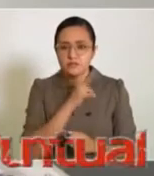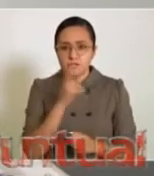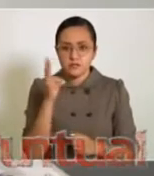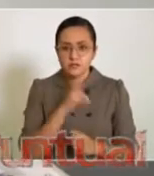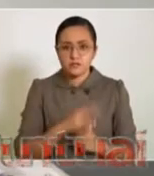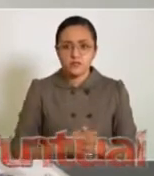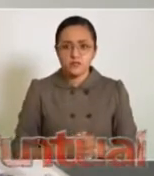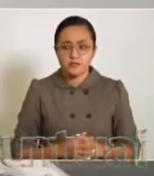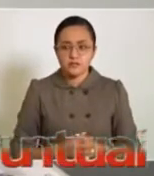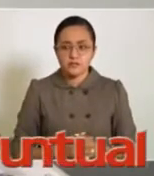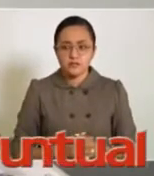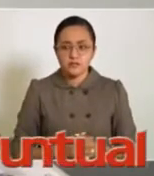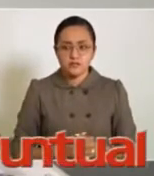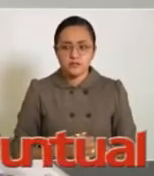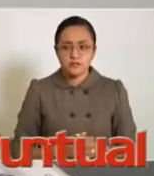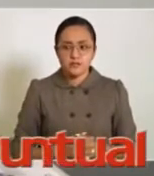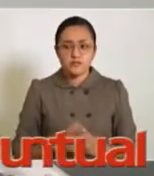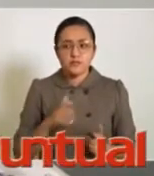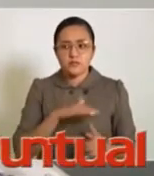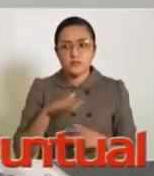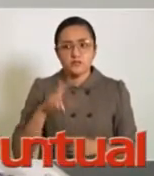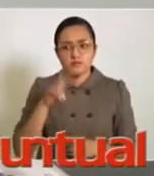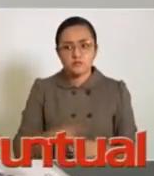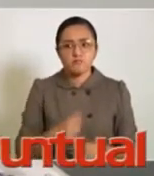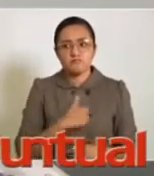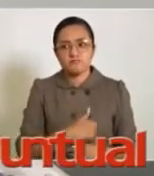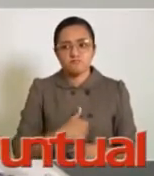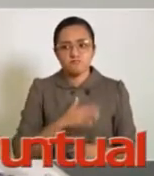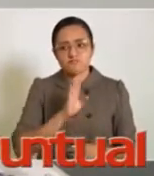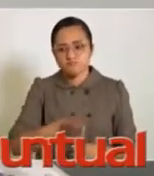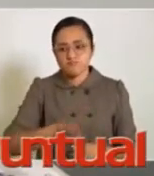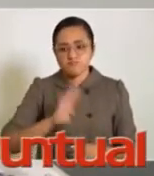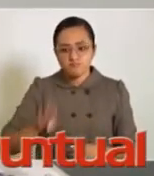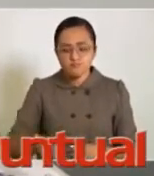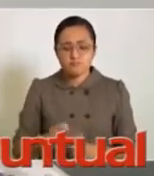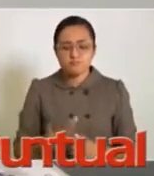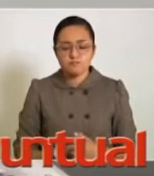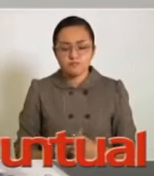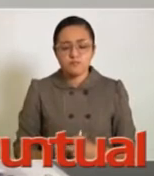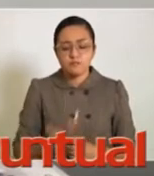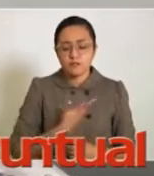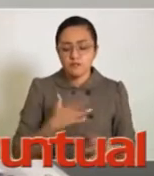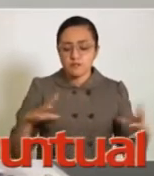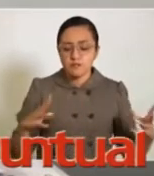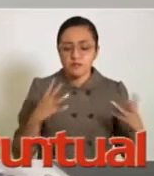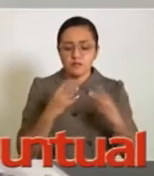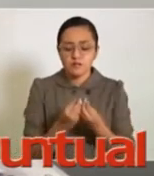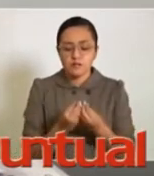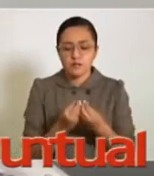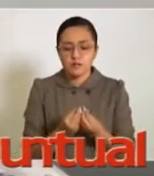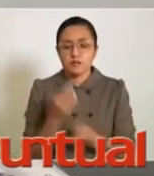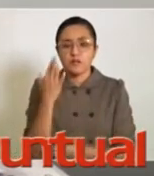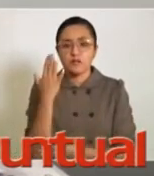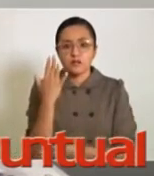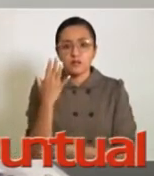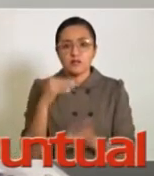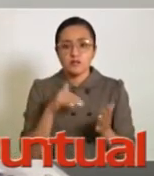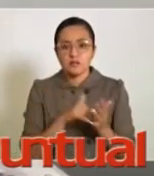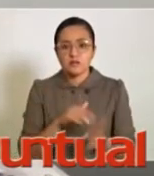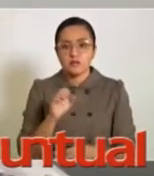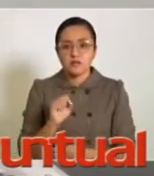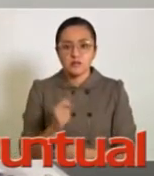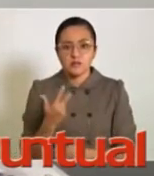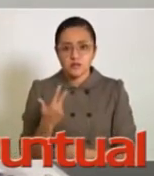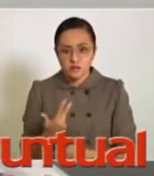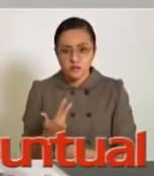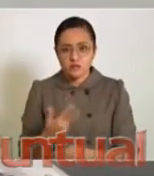ventilación asistida. En lo que respecta, lamentablemente, a las defunciones, tenemos un acumulado de